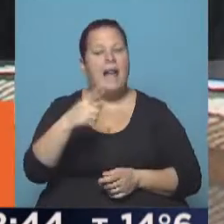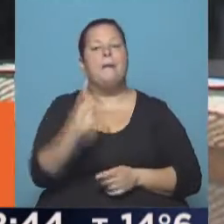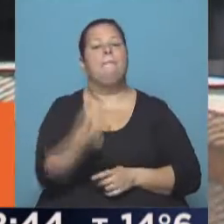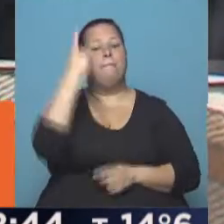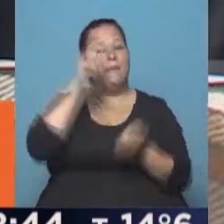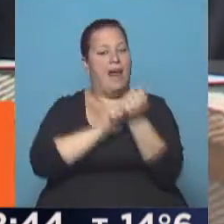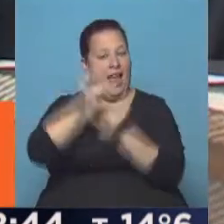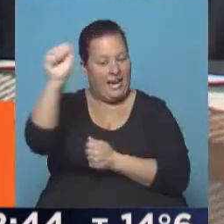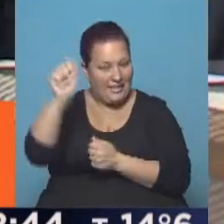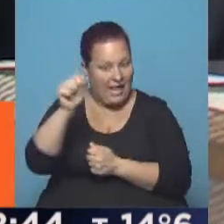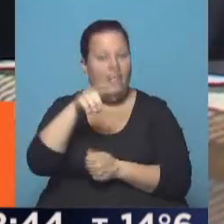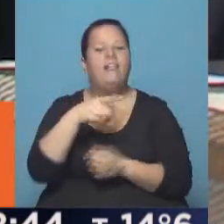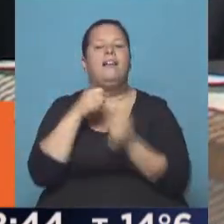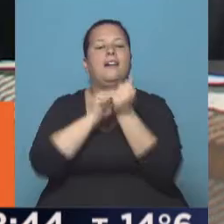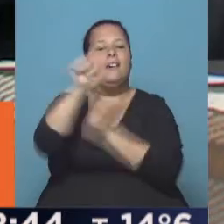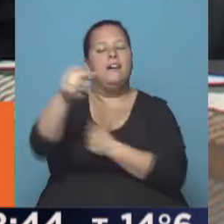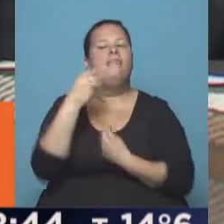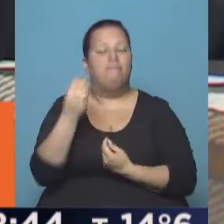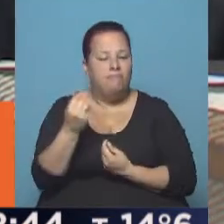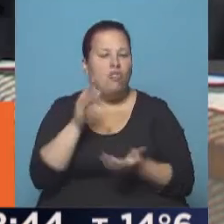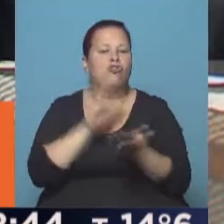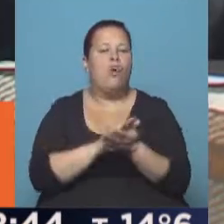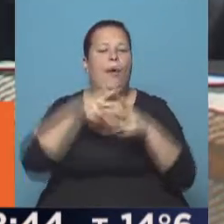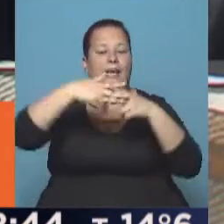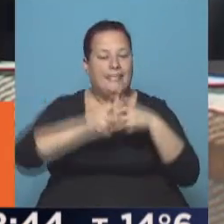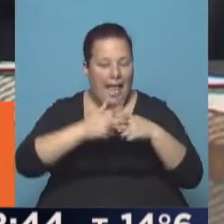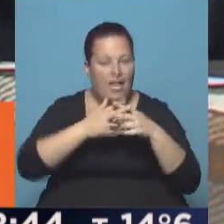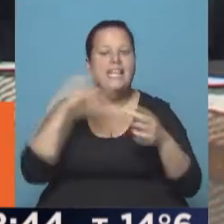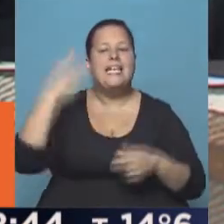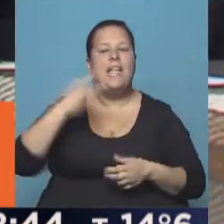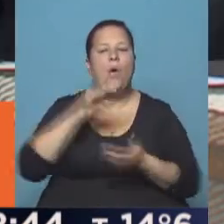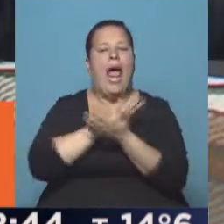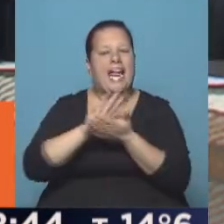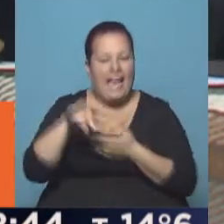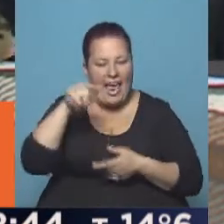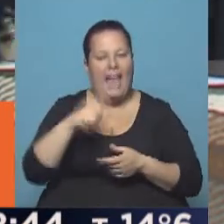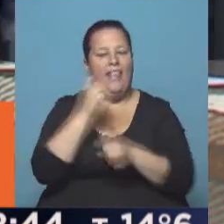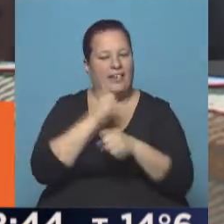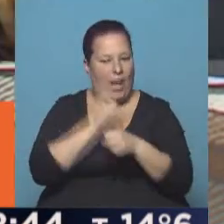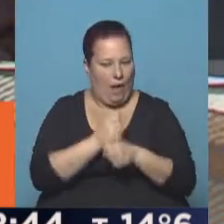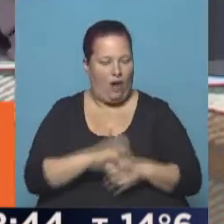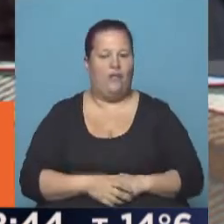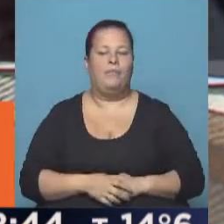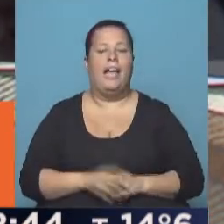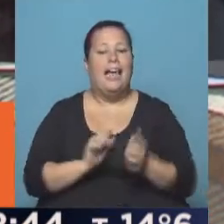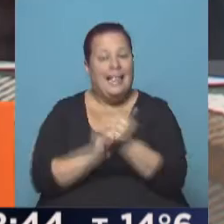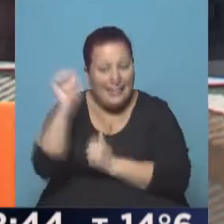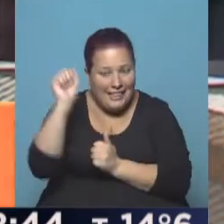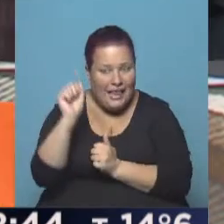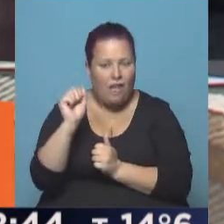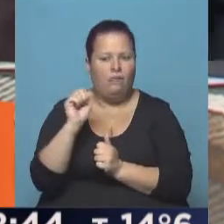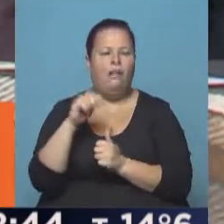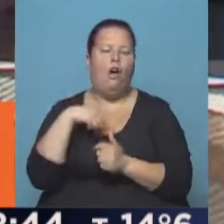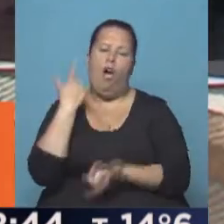primer egresado y recibió su diploma como técnico en seguridad e higiene laboral. Un título te